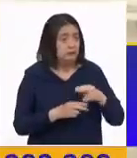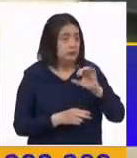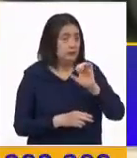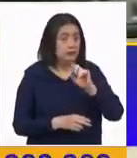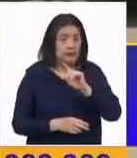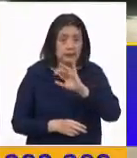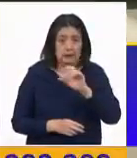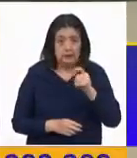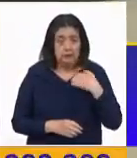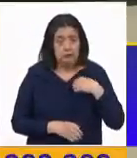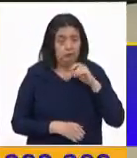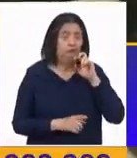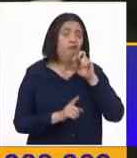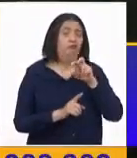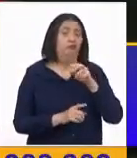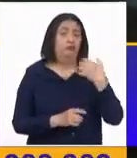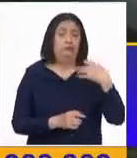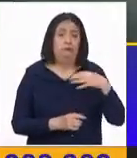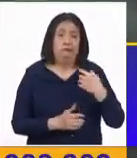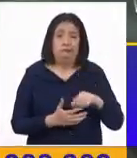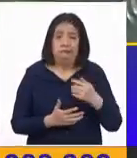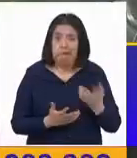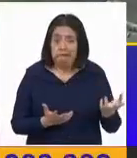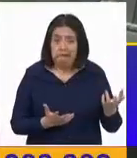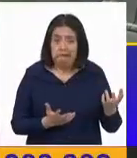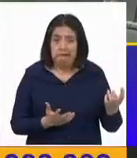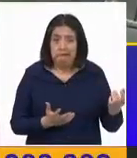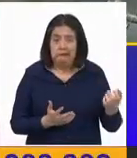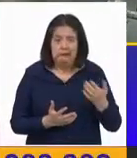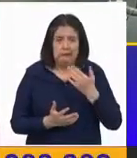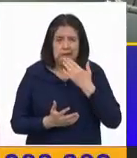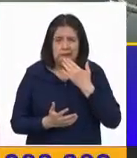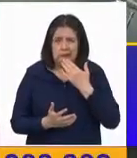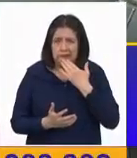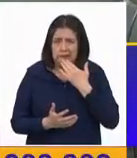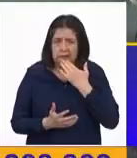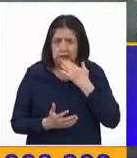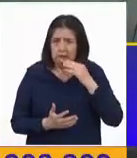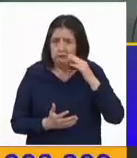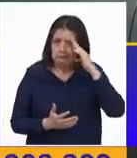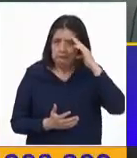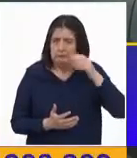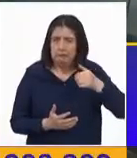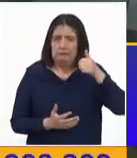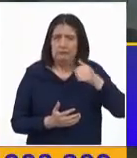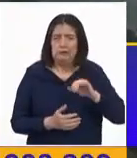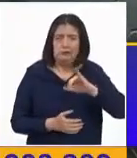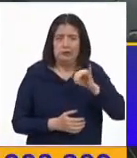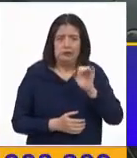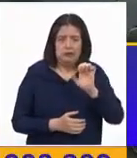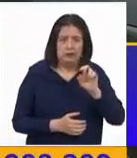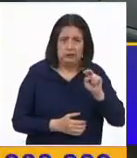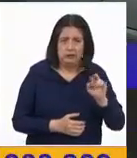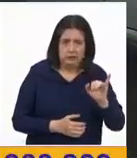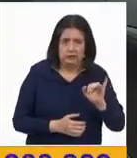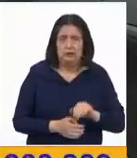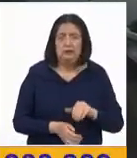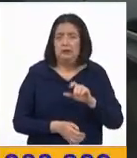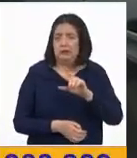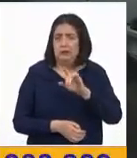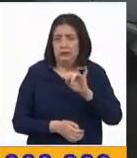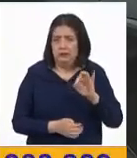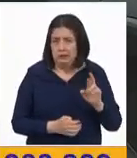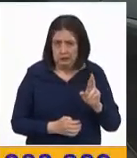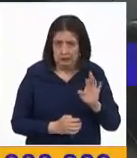Lamentablemente, aquí hemos sido agredidos por la mayor de esta comisaría, Jenny Linares,